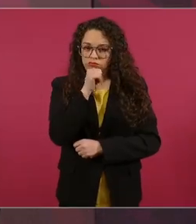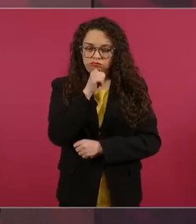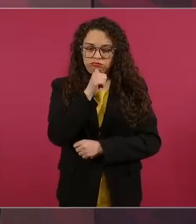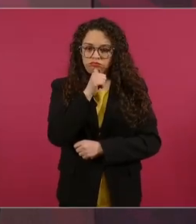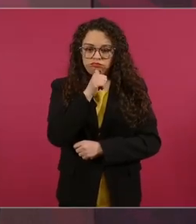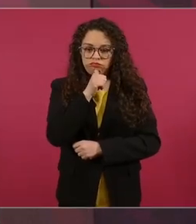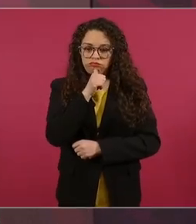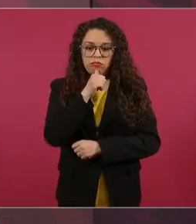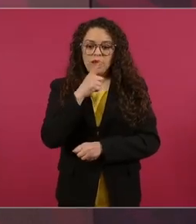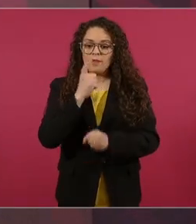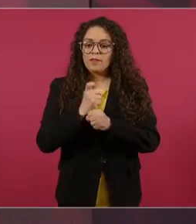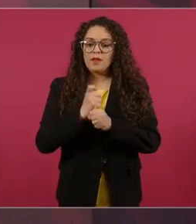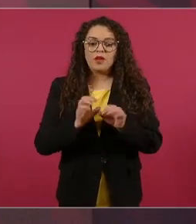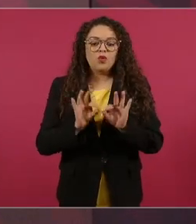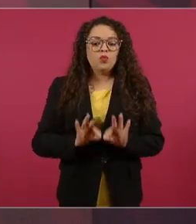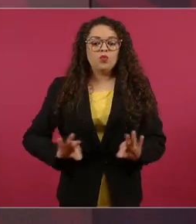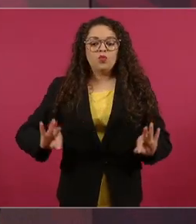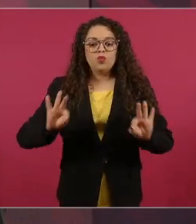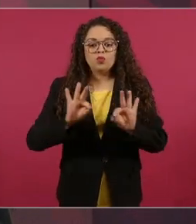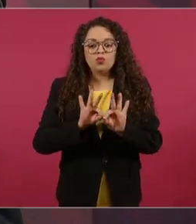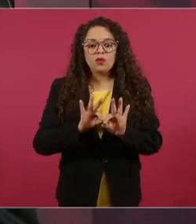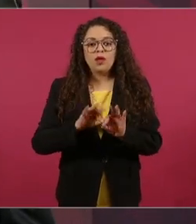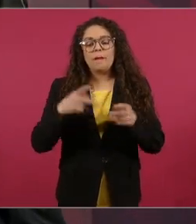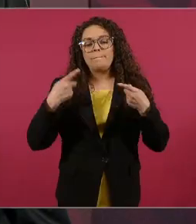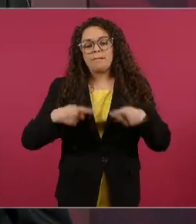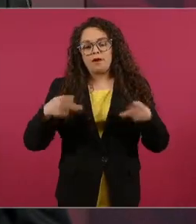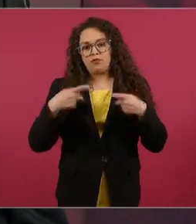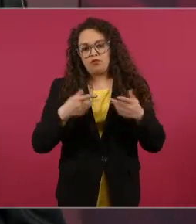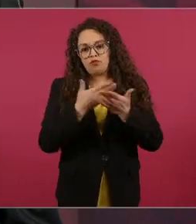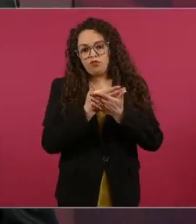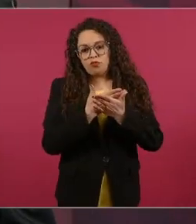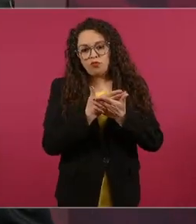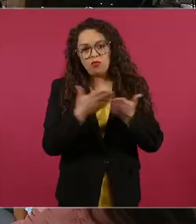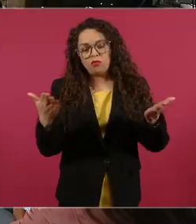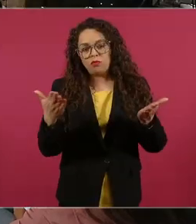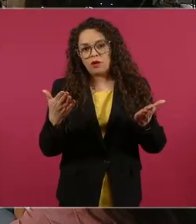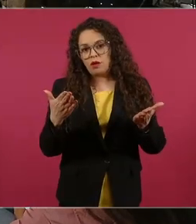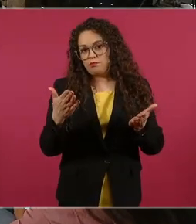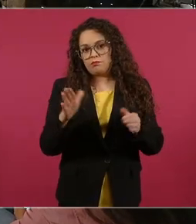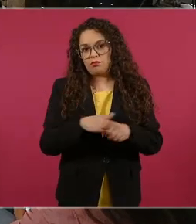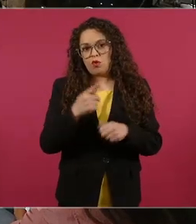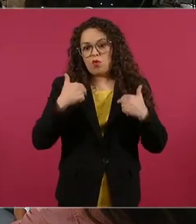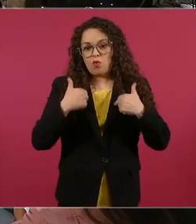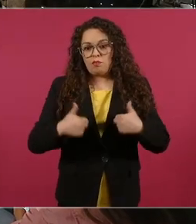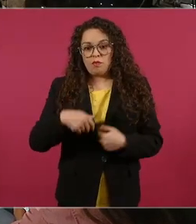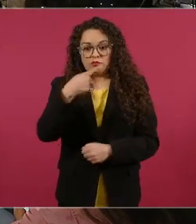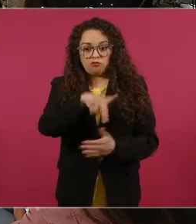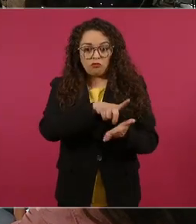La prioridad es la gente, el agua es un derecho humano.